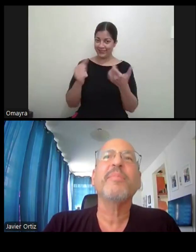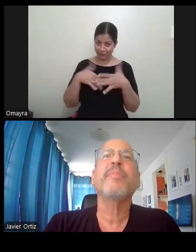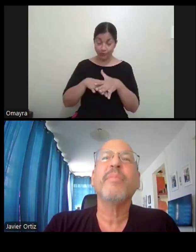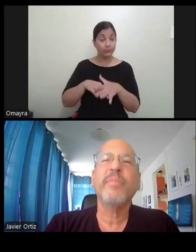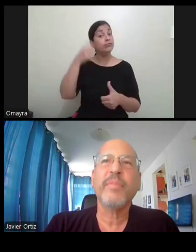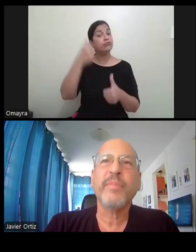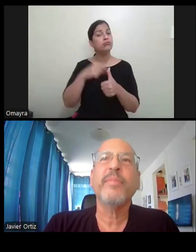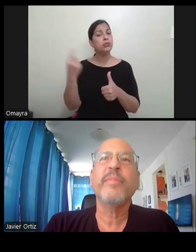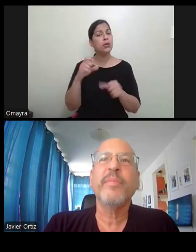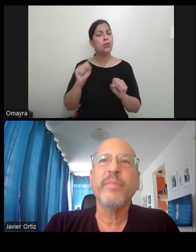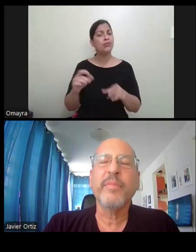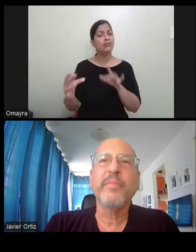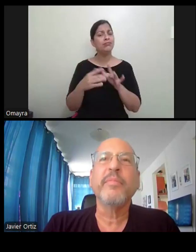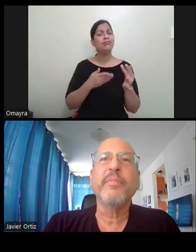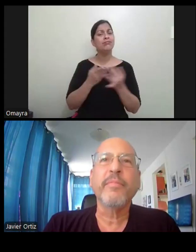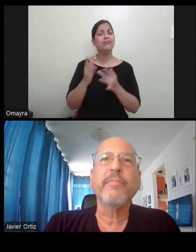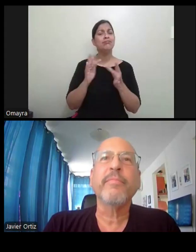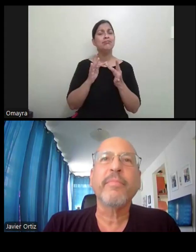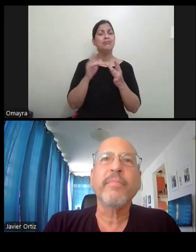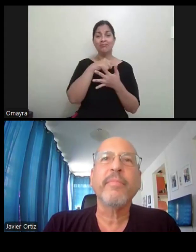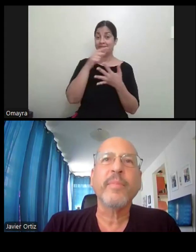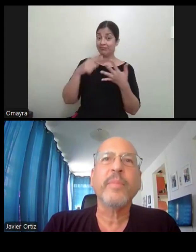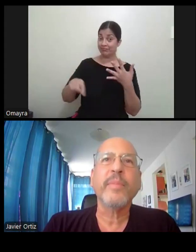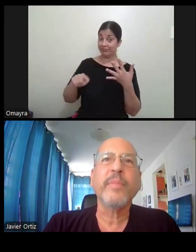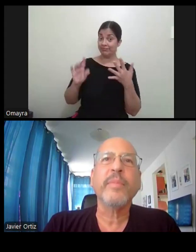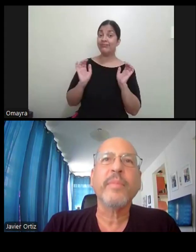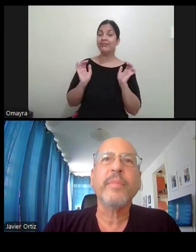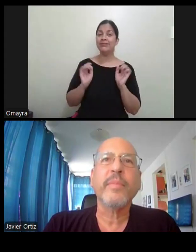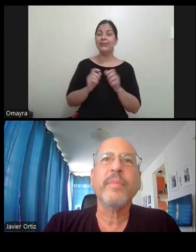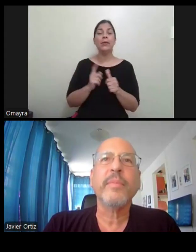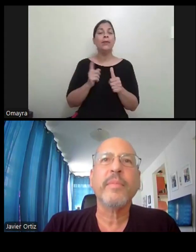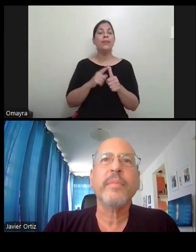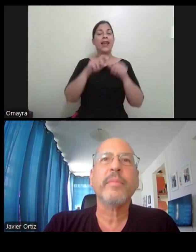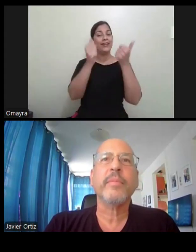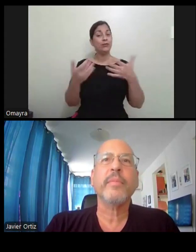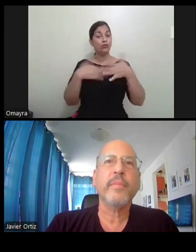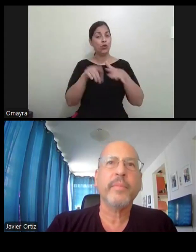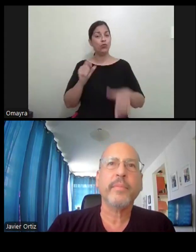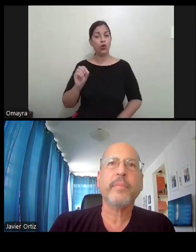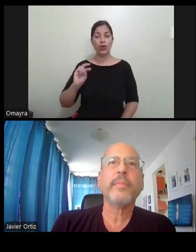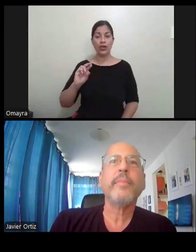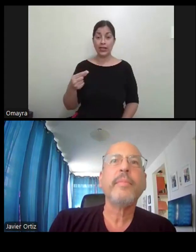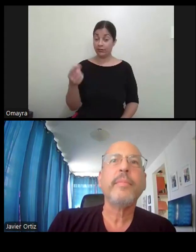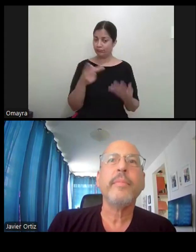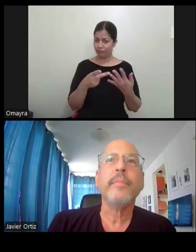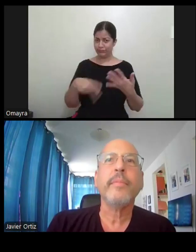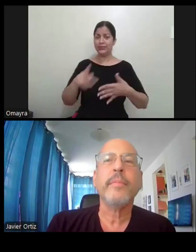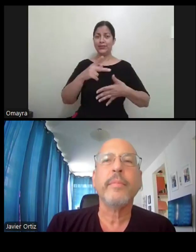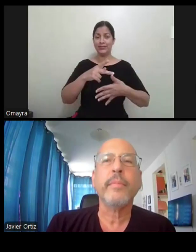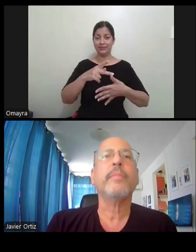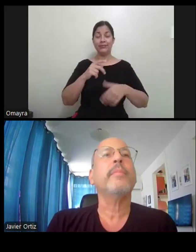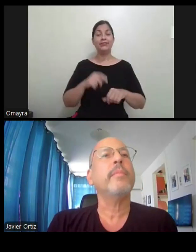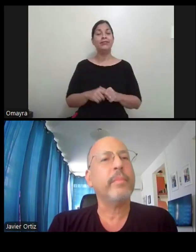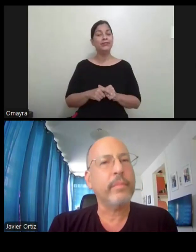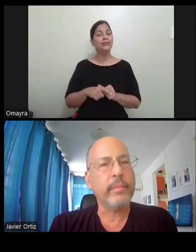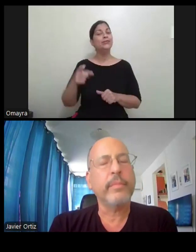Recuerden que siempre pueden encontrarnos a través de todas nuestras plataformas cibernéticas, siendo artefusión.org nuestro portal principal,